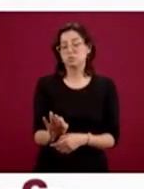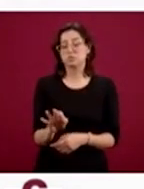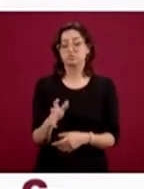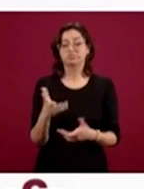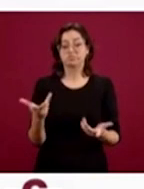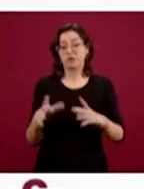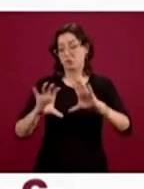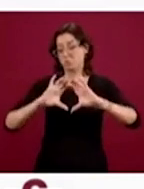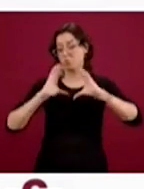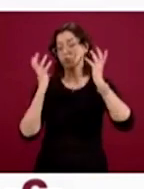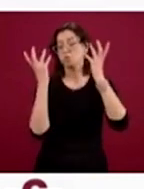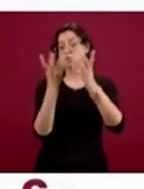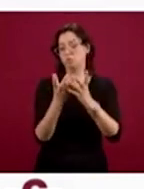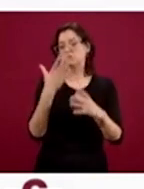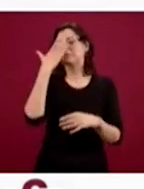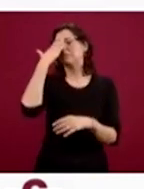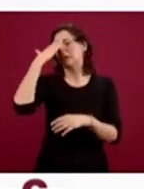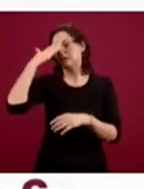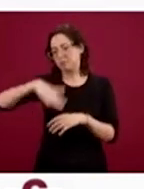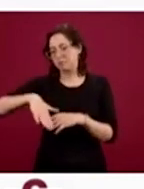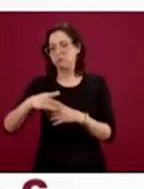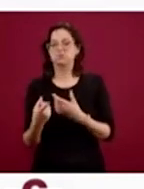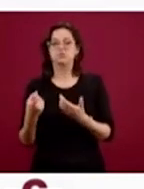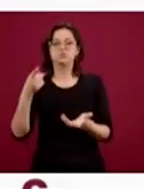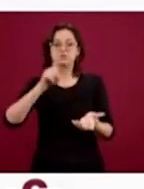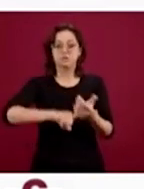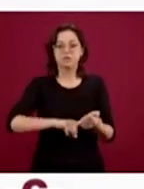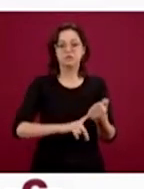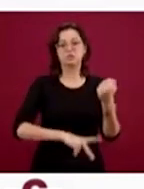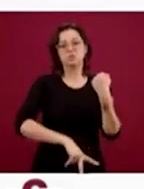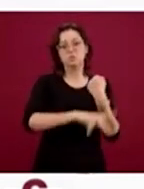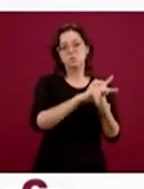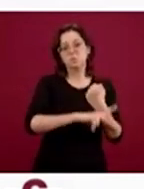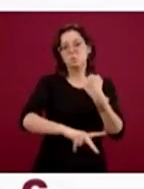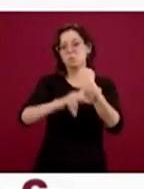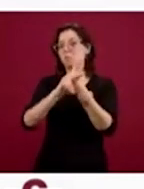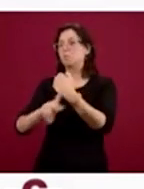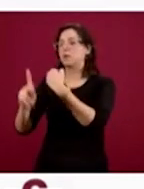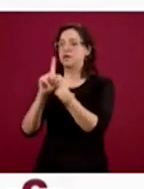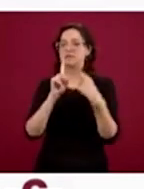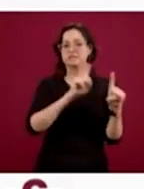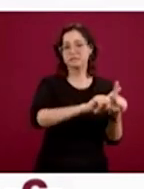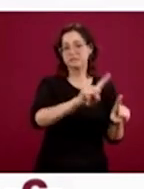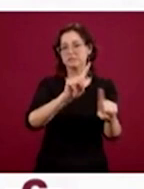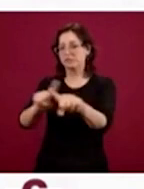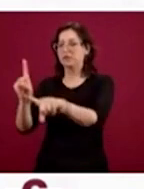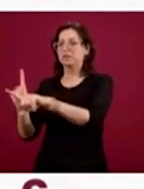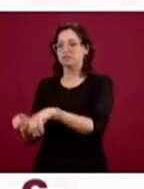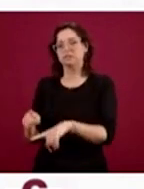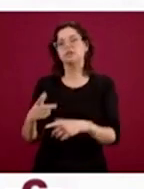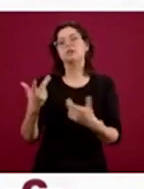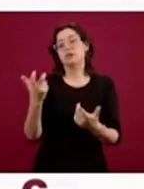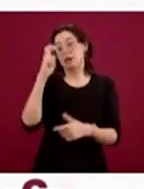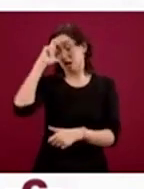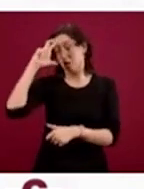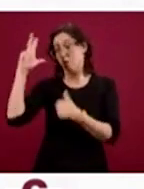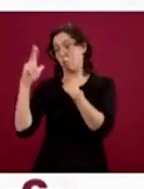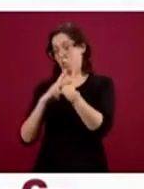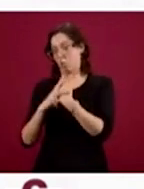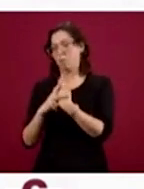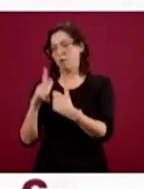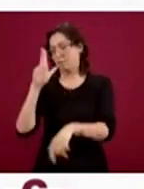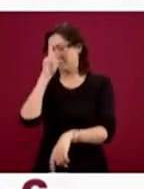mundial sabiendo que las tasas de letalidad pues más elevadas por ejemplo se han visto en europa y ya unas tasas más